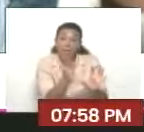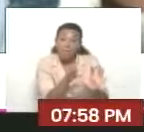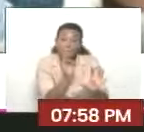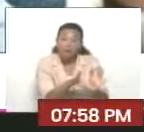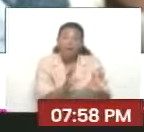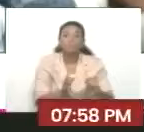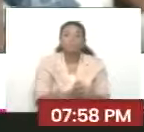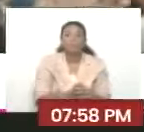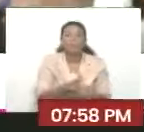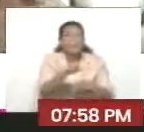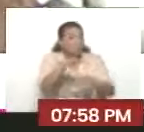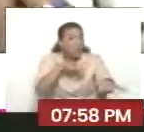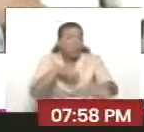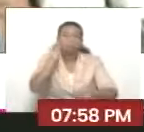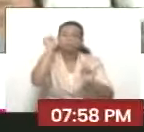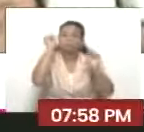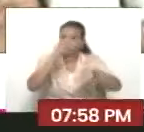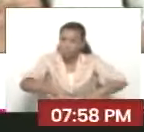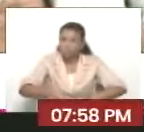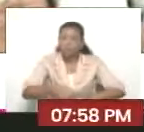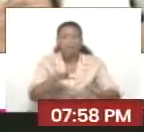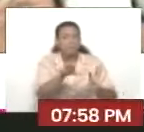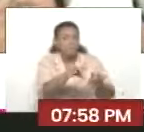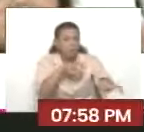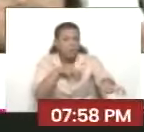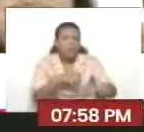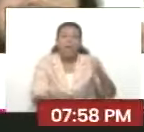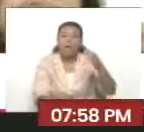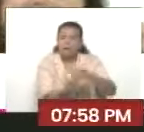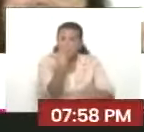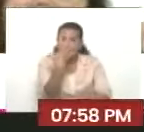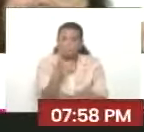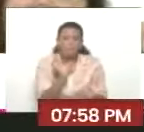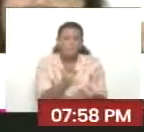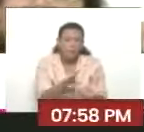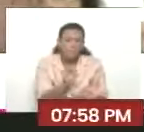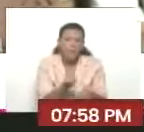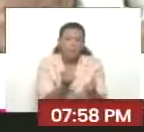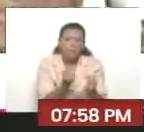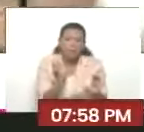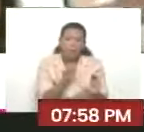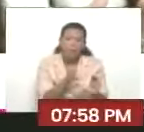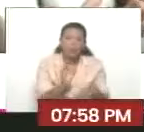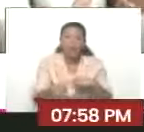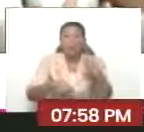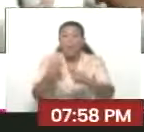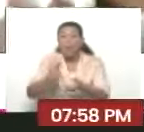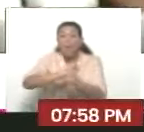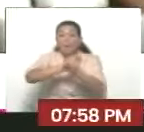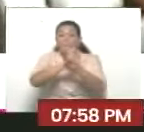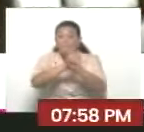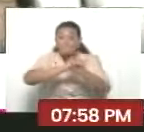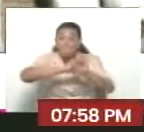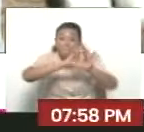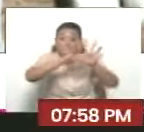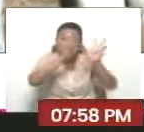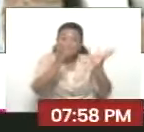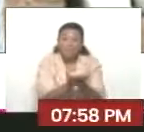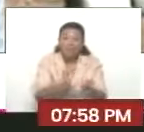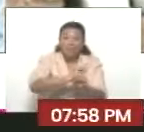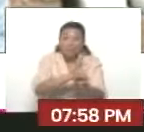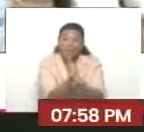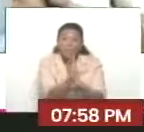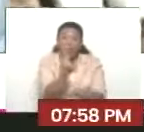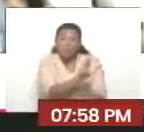popular. Mayoritariamente el pueblo dijo que sí y se creó el fondo. Inmediatamente después vino la pandemia y el poder popular